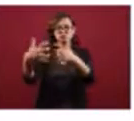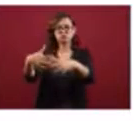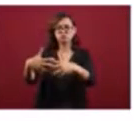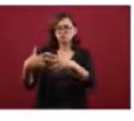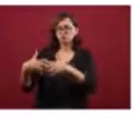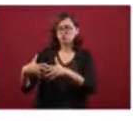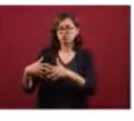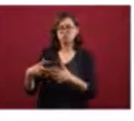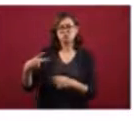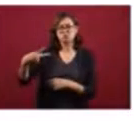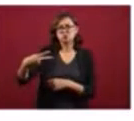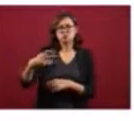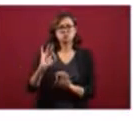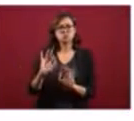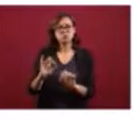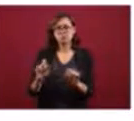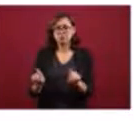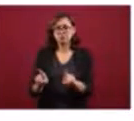turbinas.